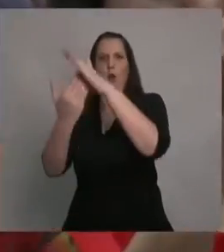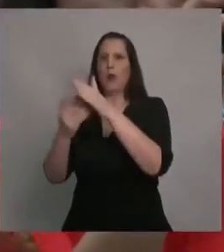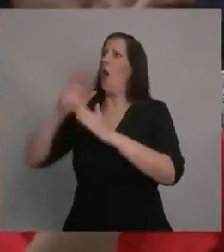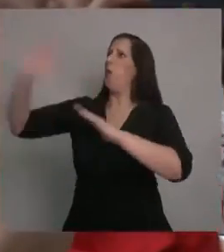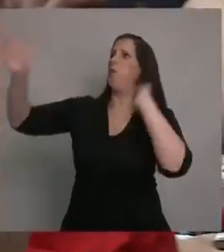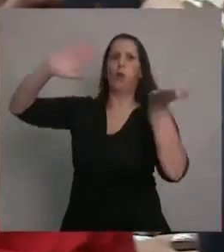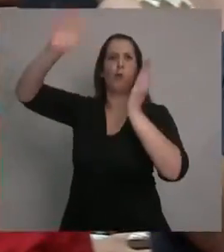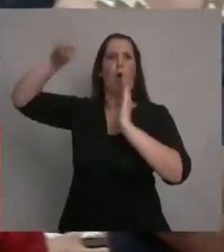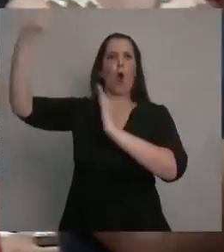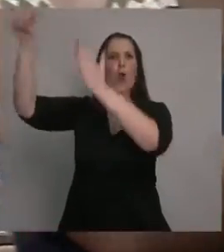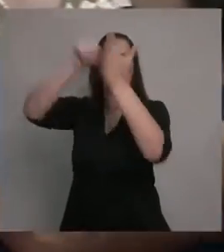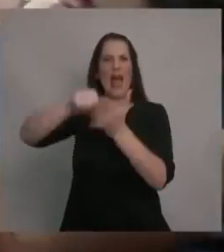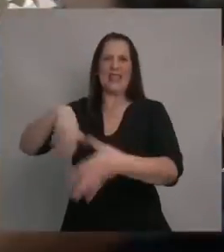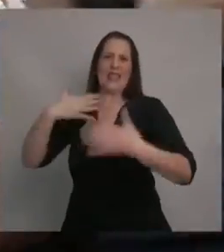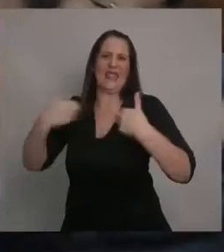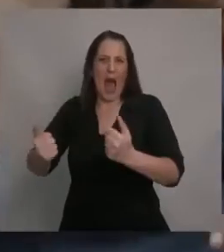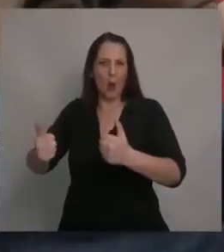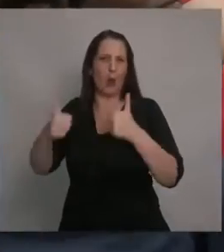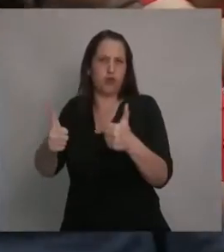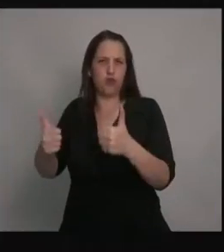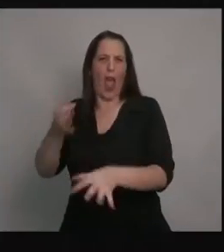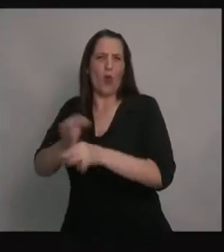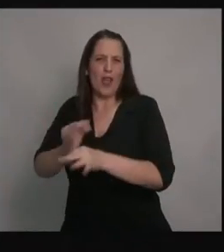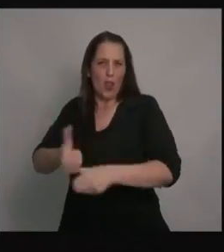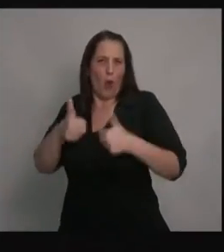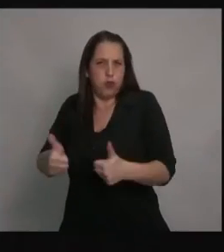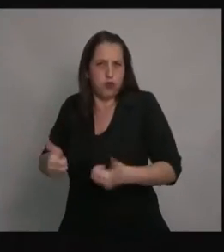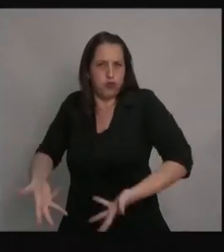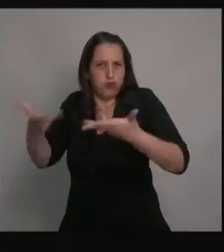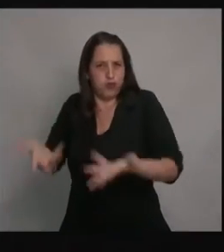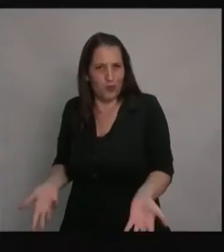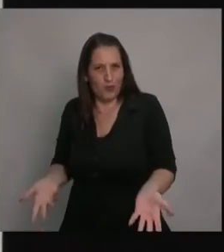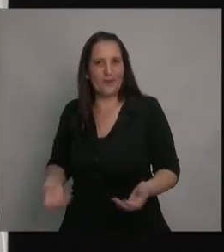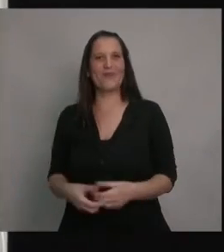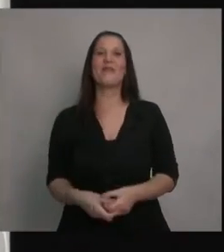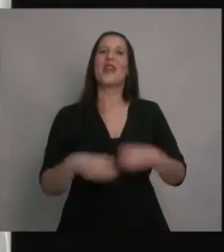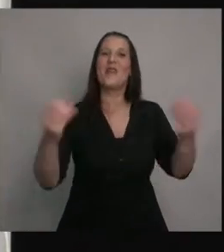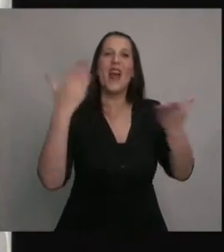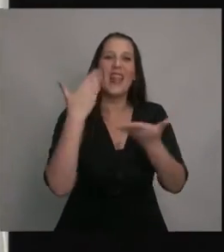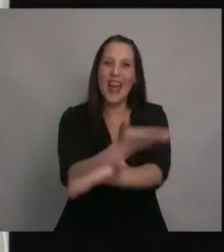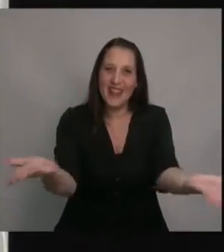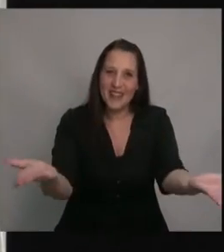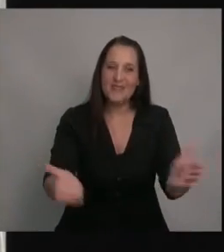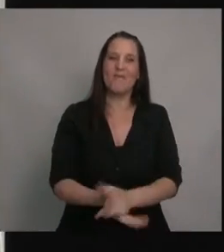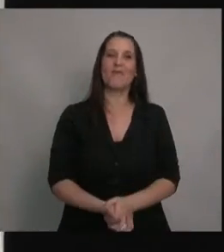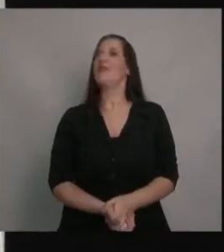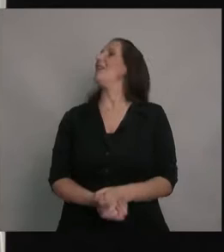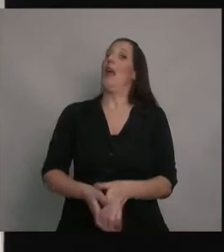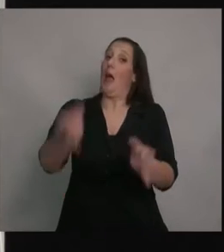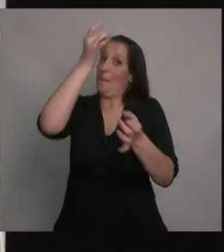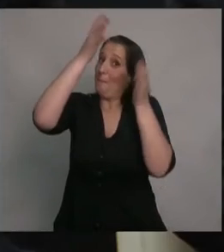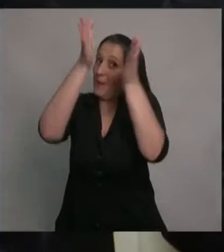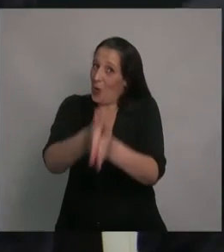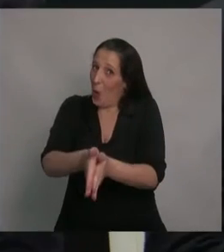bueno, bienvenidos. Gerardo, en uso de la palabra. Gracias. Muchas gracias, buenas tardes. Me van a disculpar,